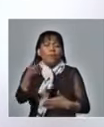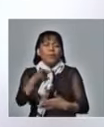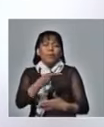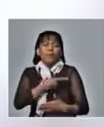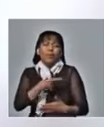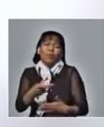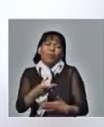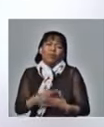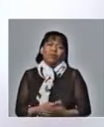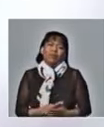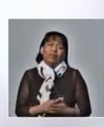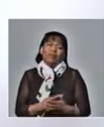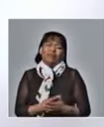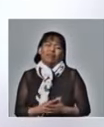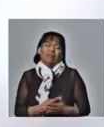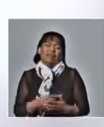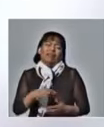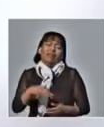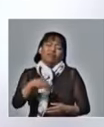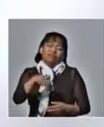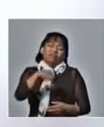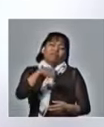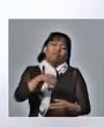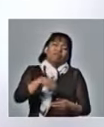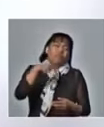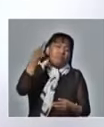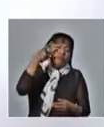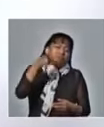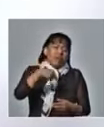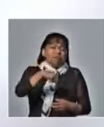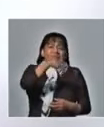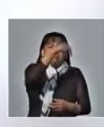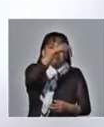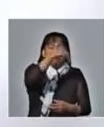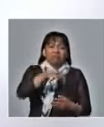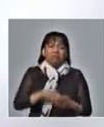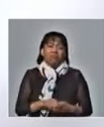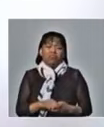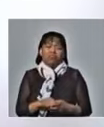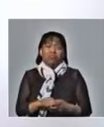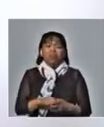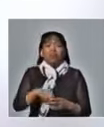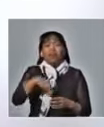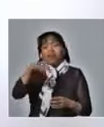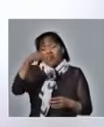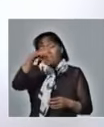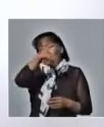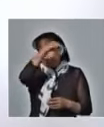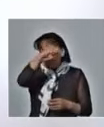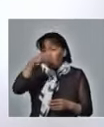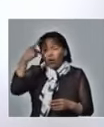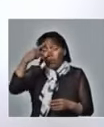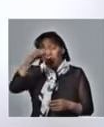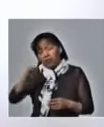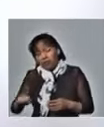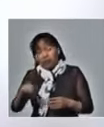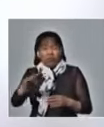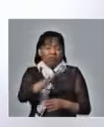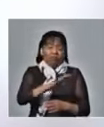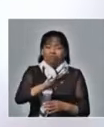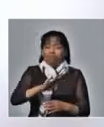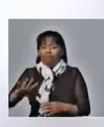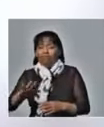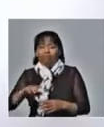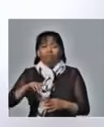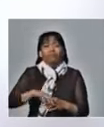la Mixteca, de la Sierra Negra, de la Sierra Oriental, de la Sierra Norte, de todas las zonas de la